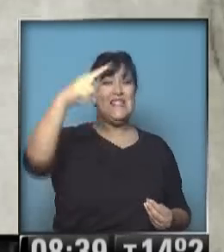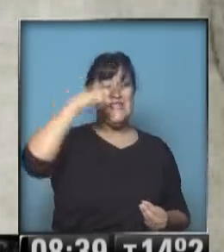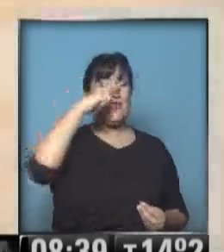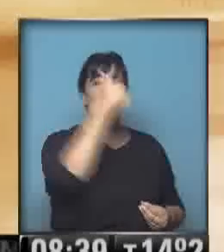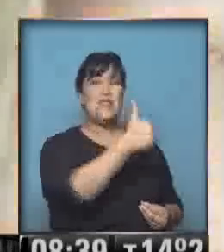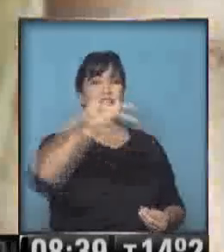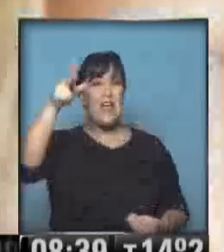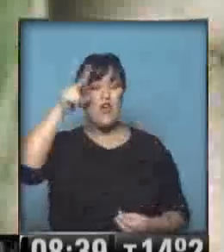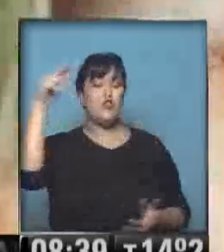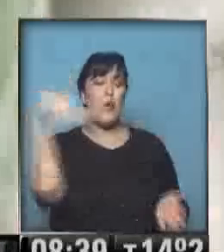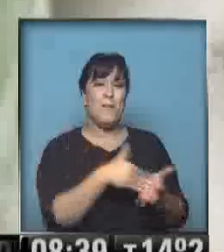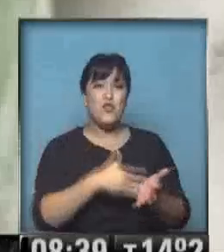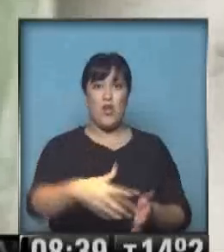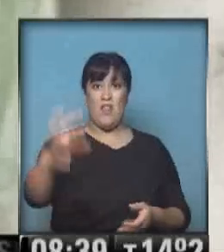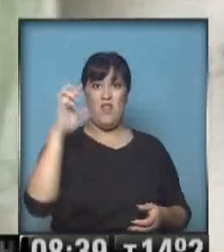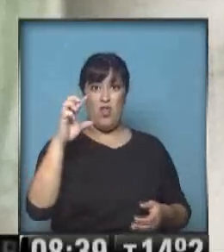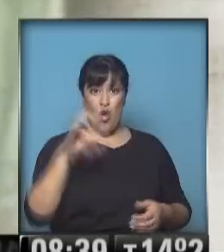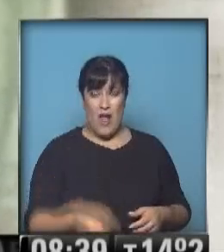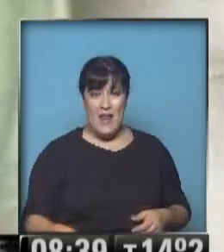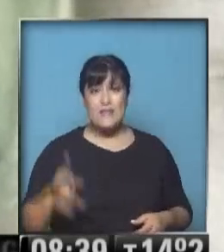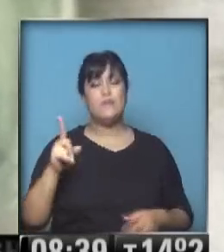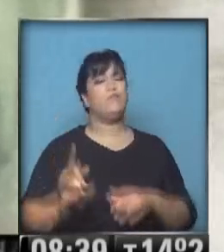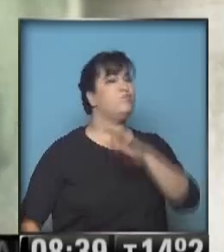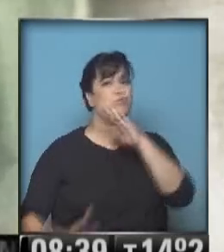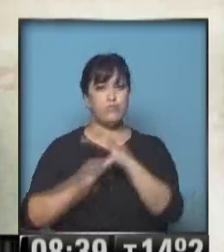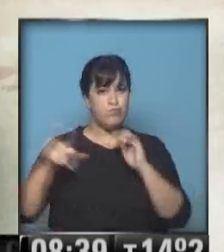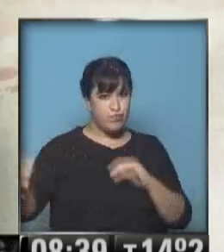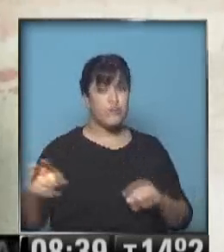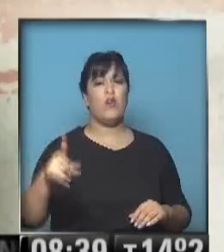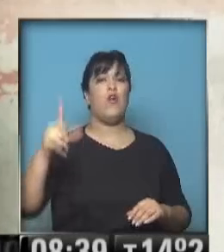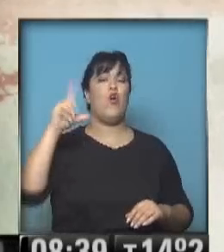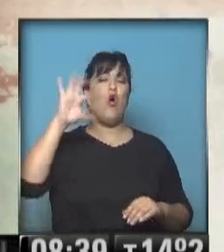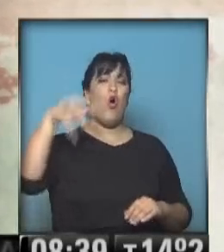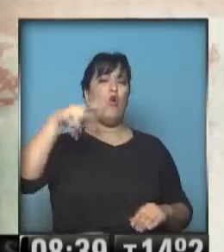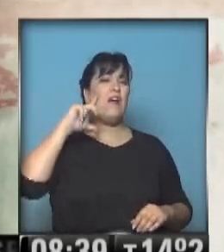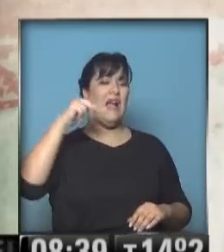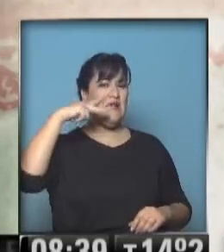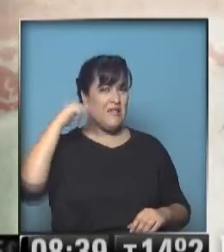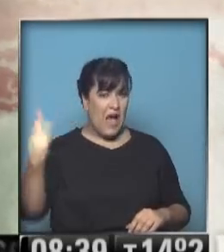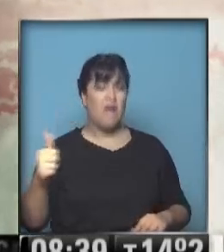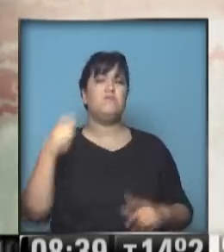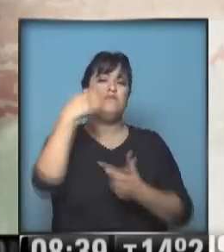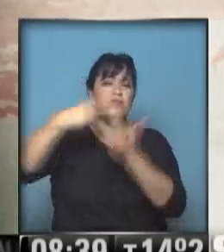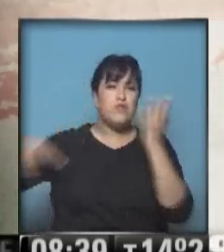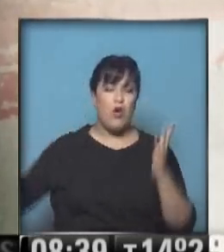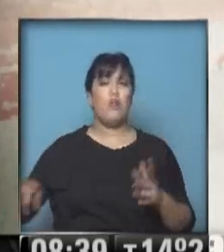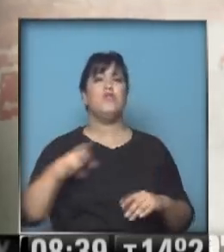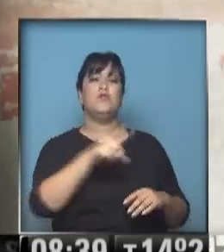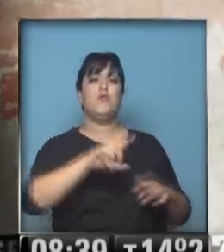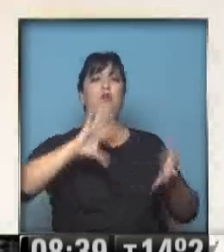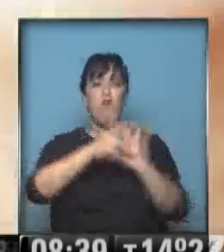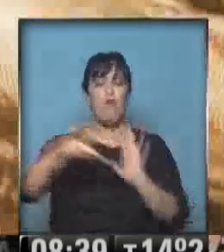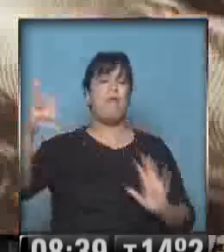dólares los golpistas encabezados por Juan Carlos onganía y sus Cómplices civiles facilitan la radicación del capitán